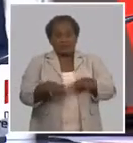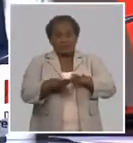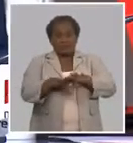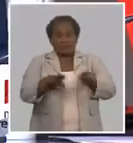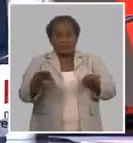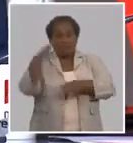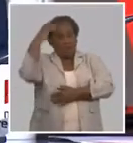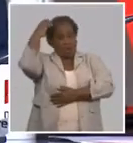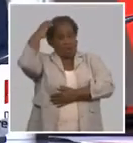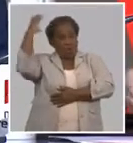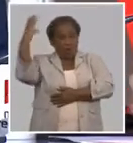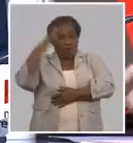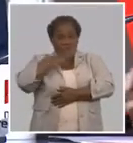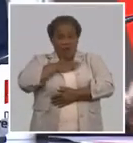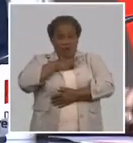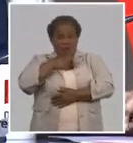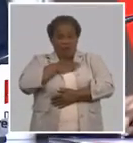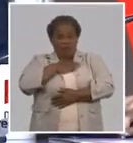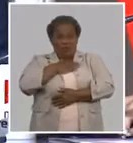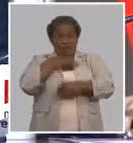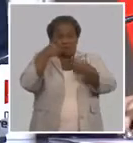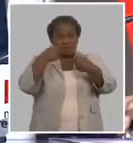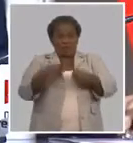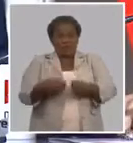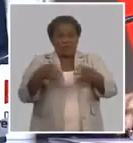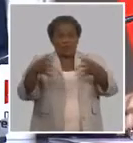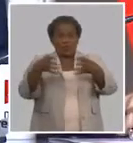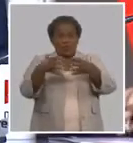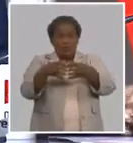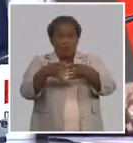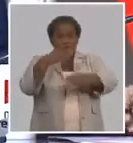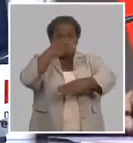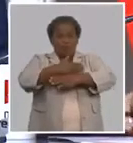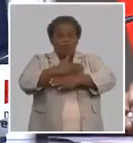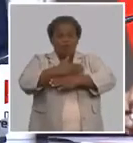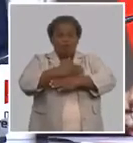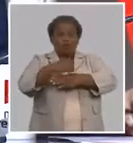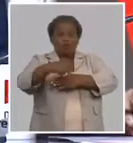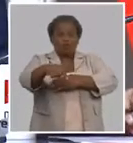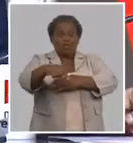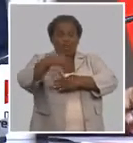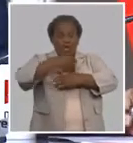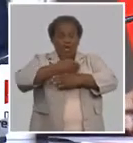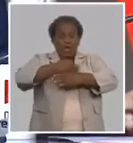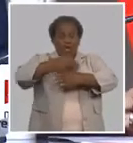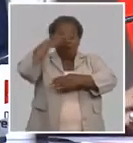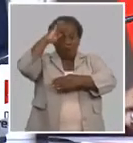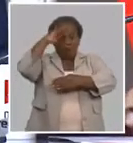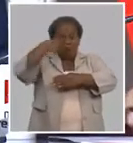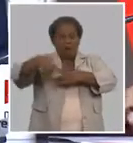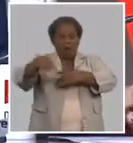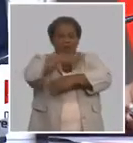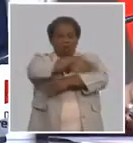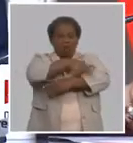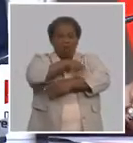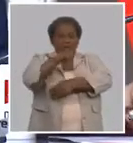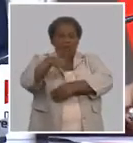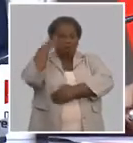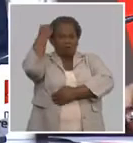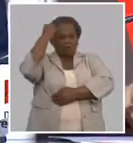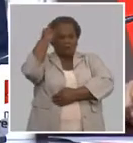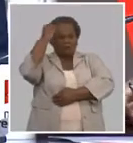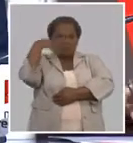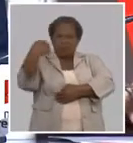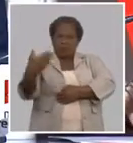nuestro gobierno había designado un grupo que se le llamó de fronteras donde ya se analizaba qué medidas